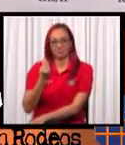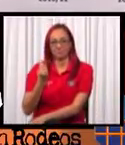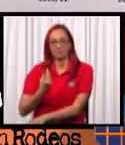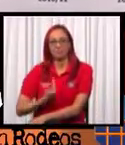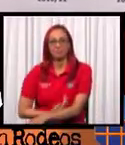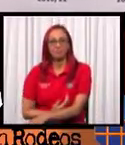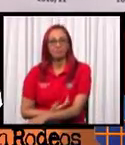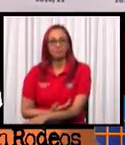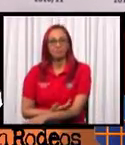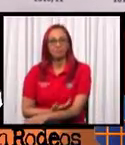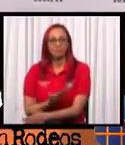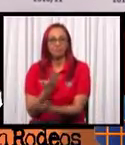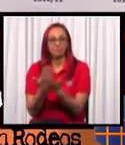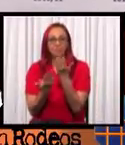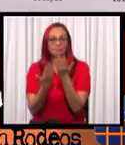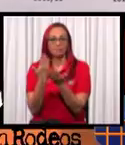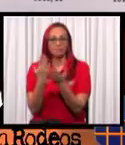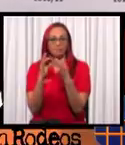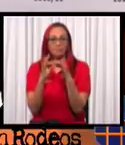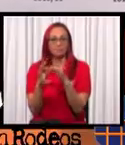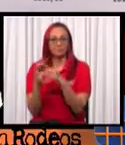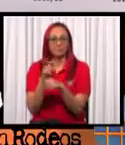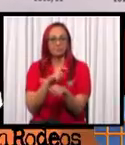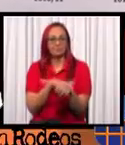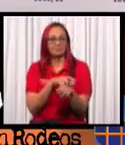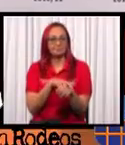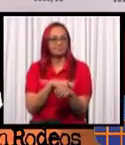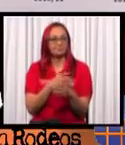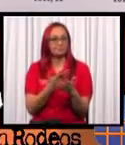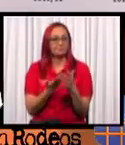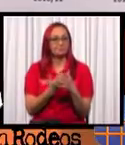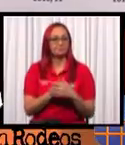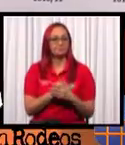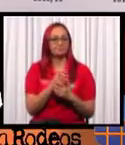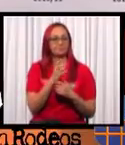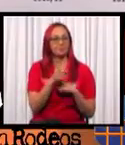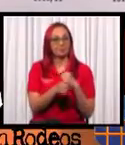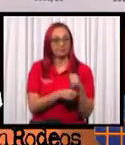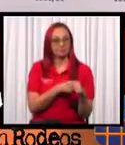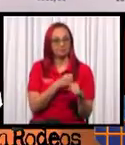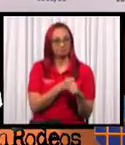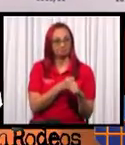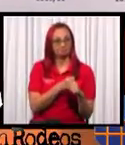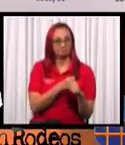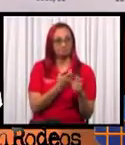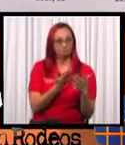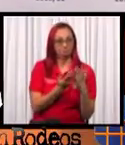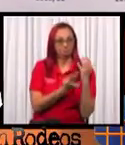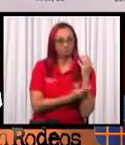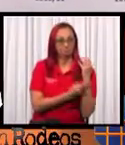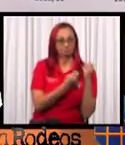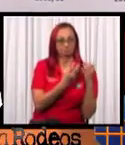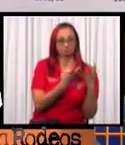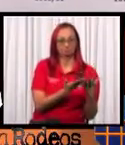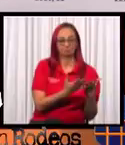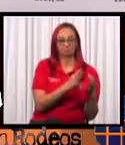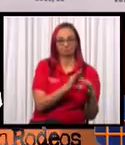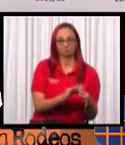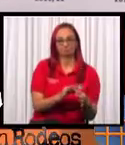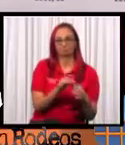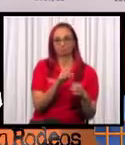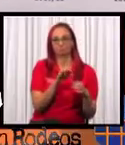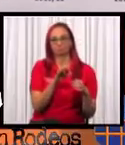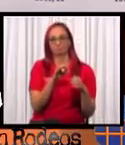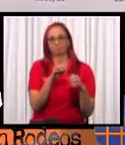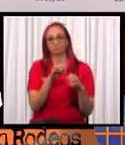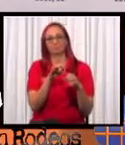prácticamente en un periodo de 7 años, el país ha perdido en cuanto a siembra de arroz